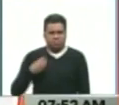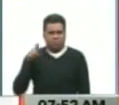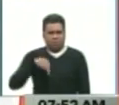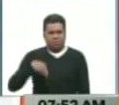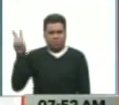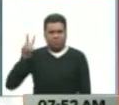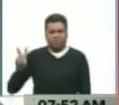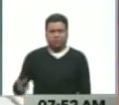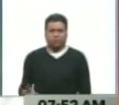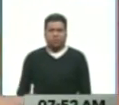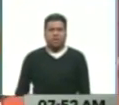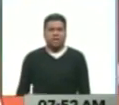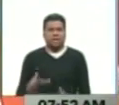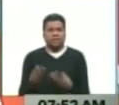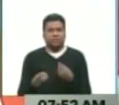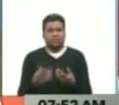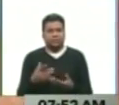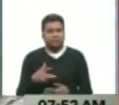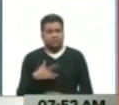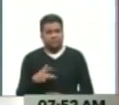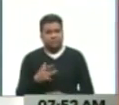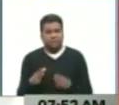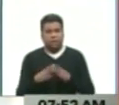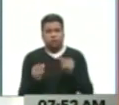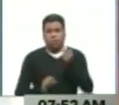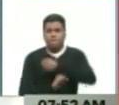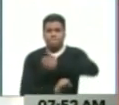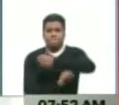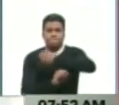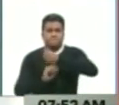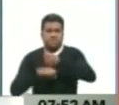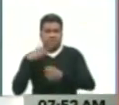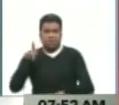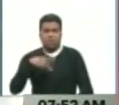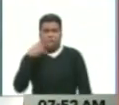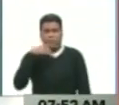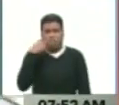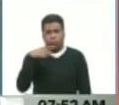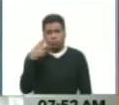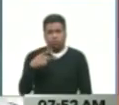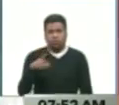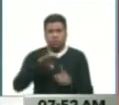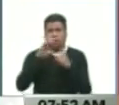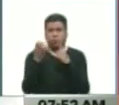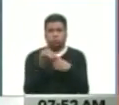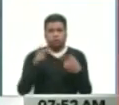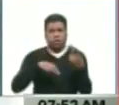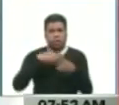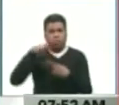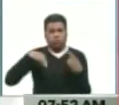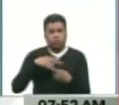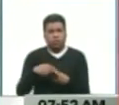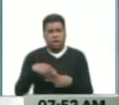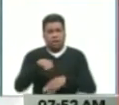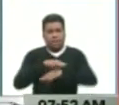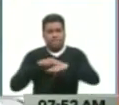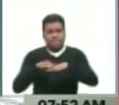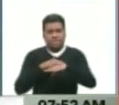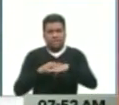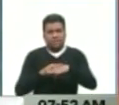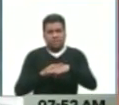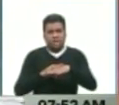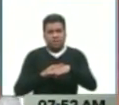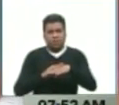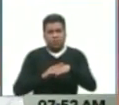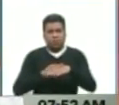se sientan las bases para lo que va a ser luego una política cultural revolucionaria, la creación de un Ministerio del Poder Popular para la Cultura y